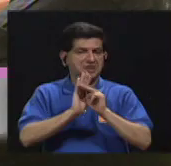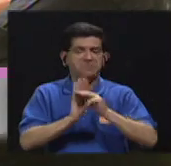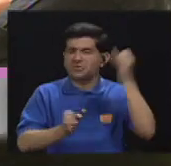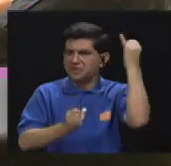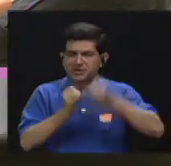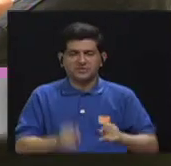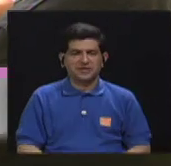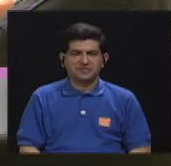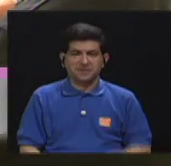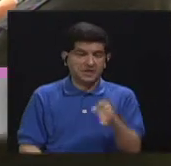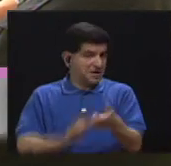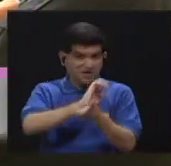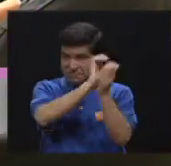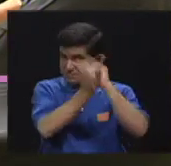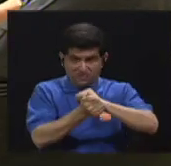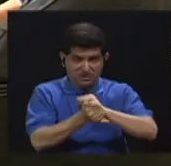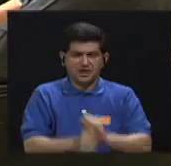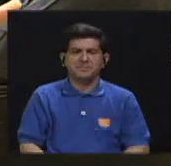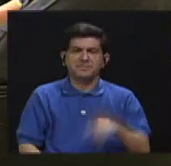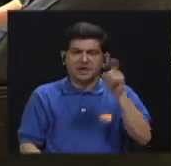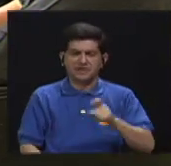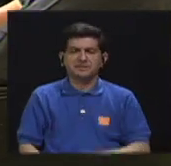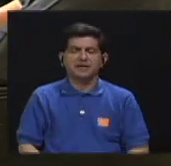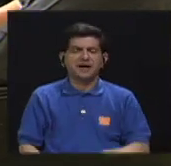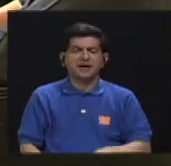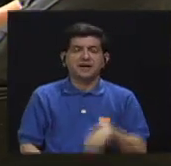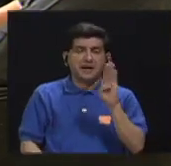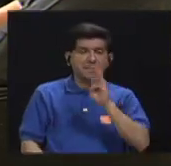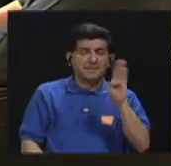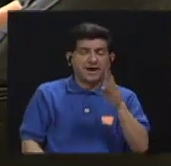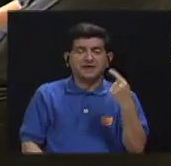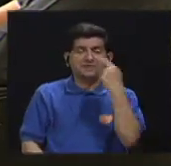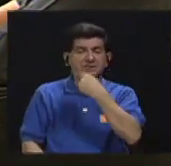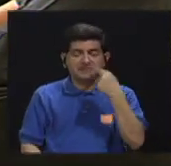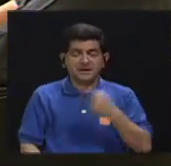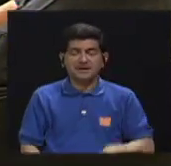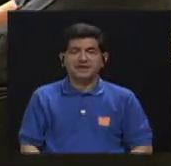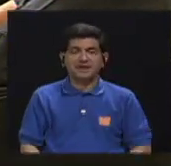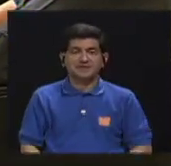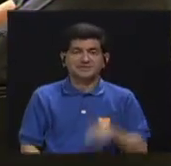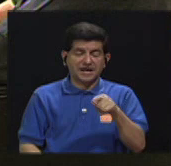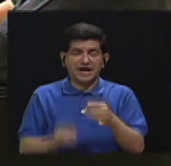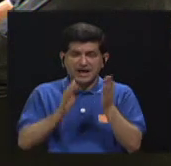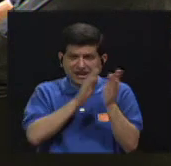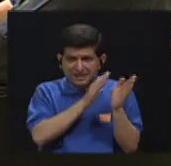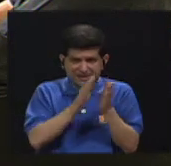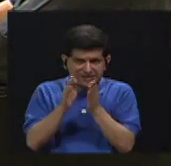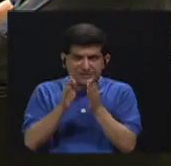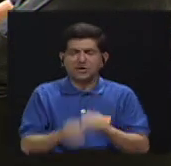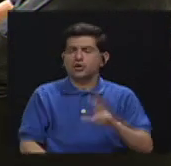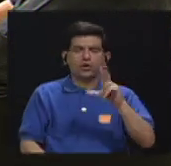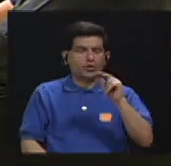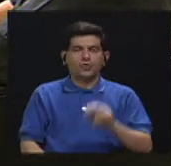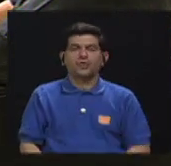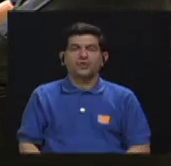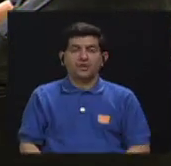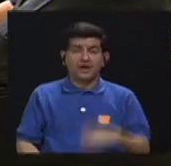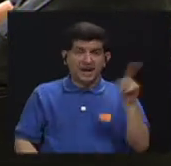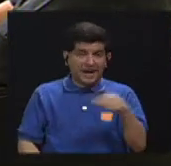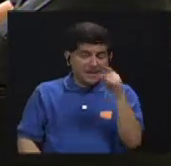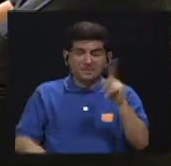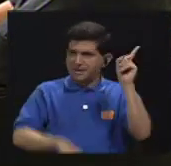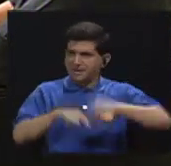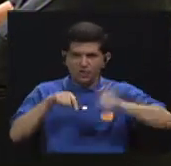Porque lo que sucede es que tenemos que desorganizar las bacterias que tenemos en la boca. No las podemos eliminar, sino que desorganizamos.